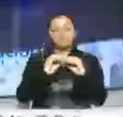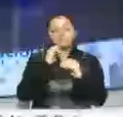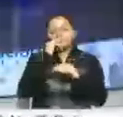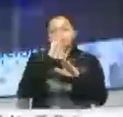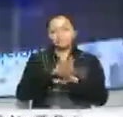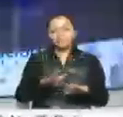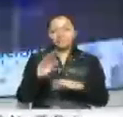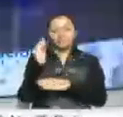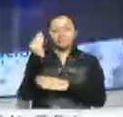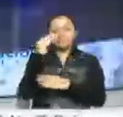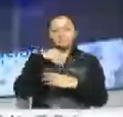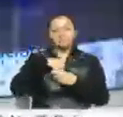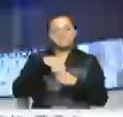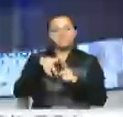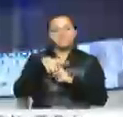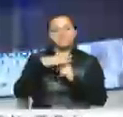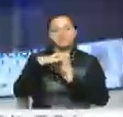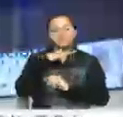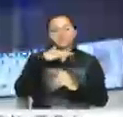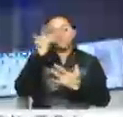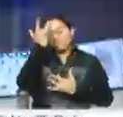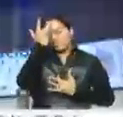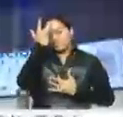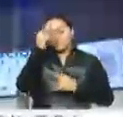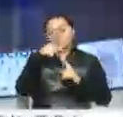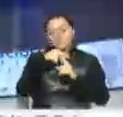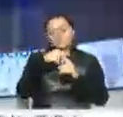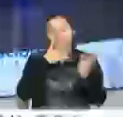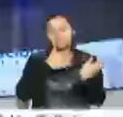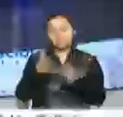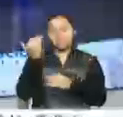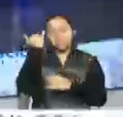y adolescentes en situación de enfermedad. Esta